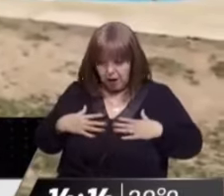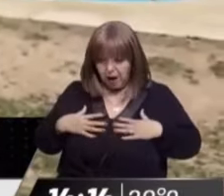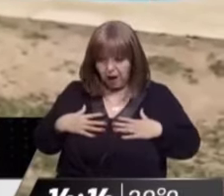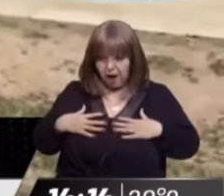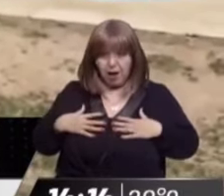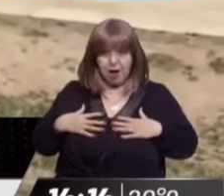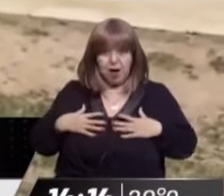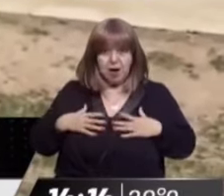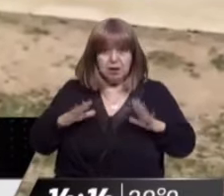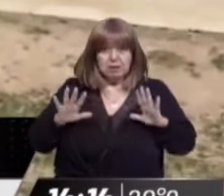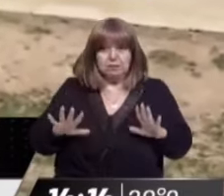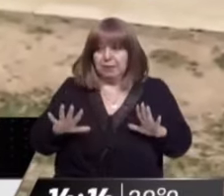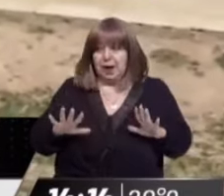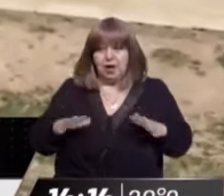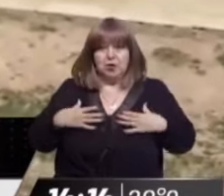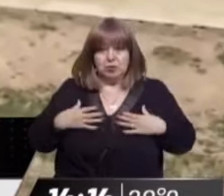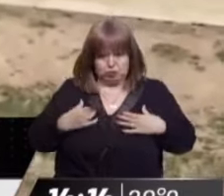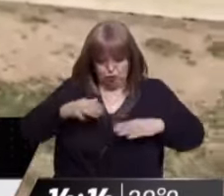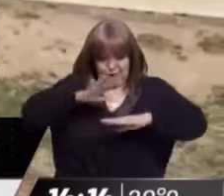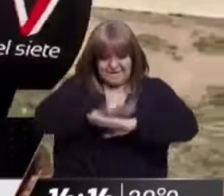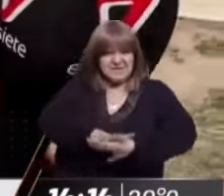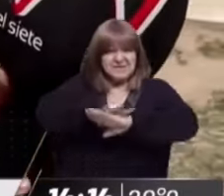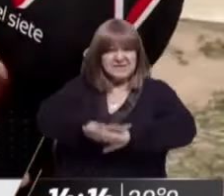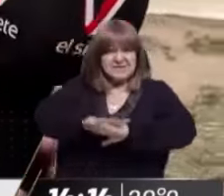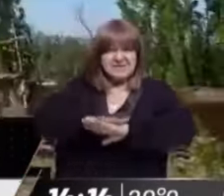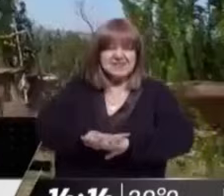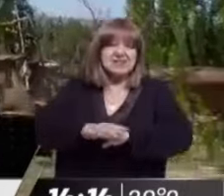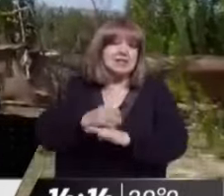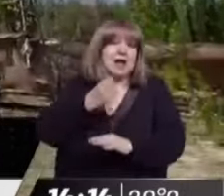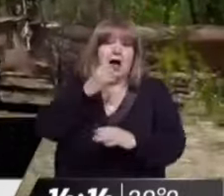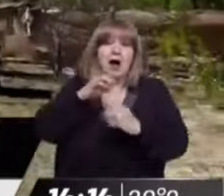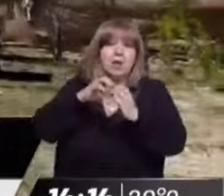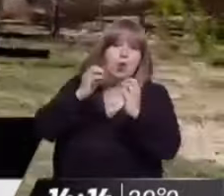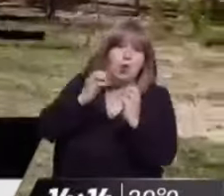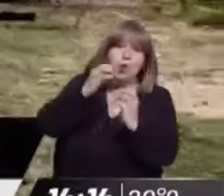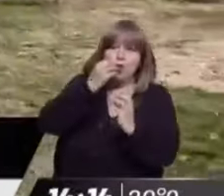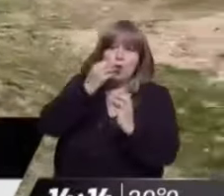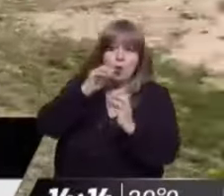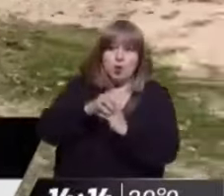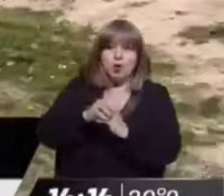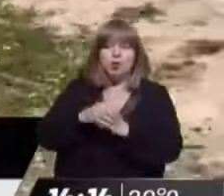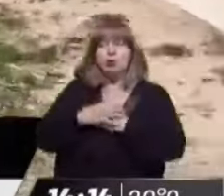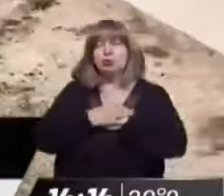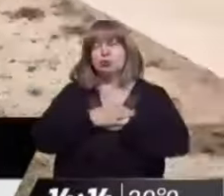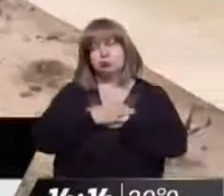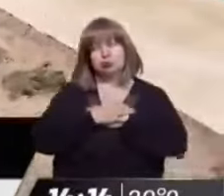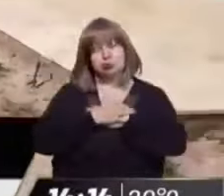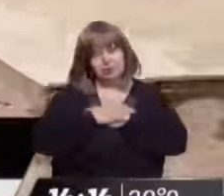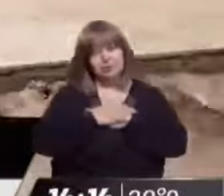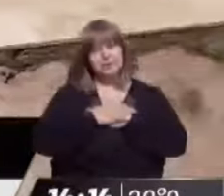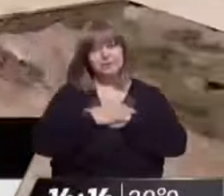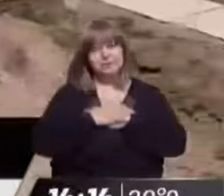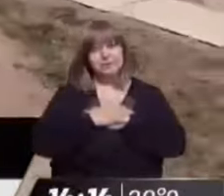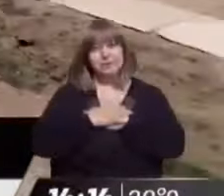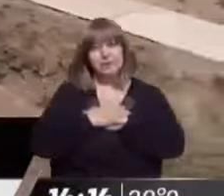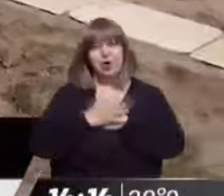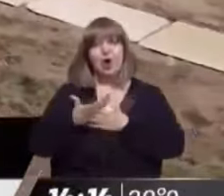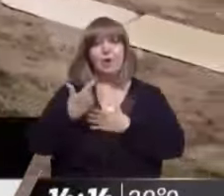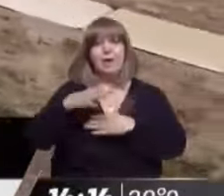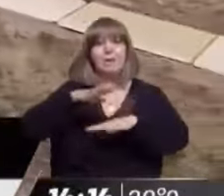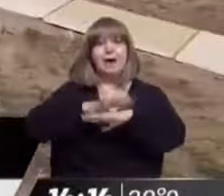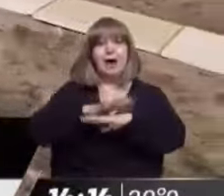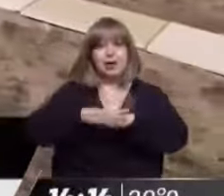no no podía hacer nada entonces digo tengo que hacerlo yo pero vos dijiste Bueno lo vi en en las películas Pero cómo hiciste dónde pusiste la mano